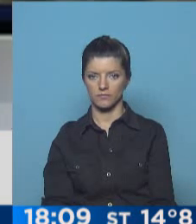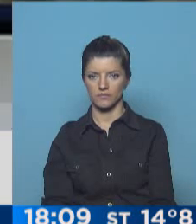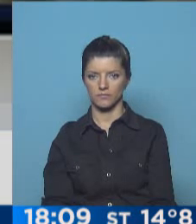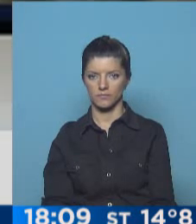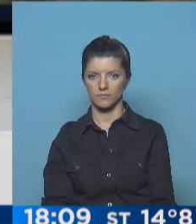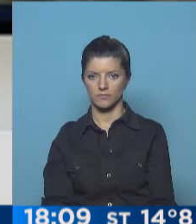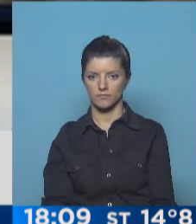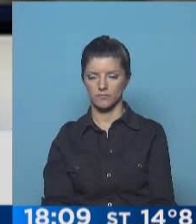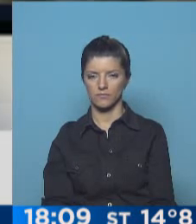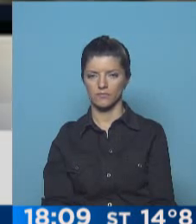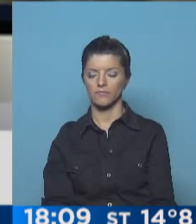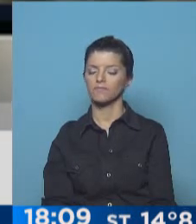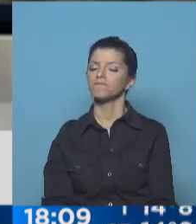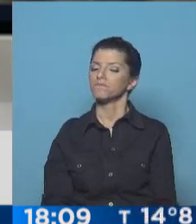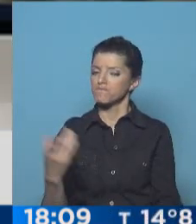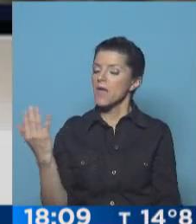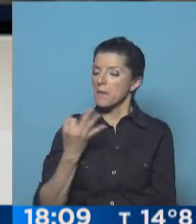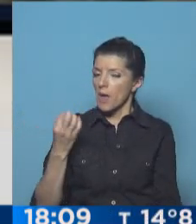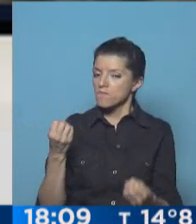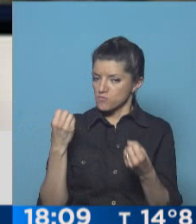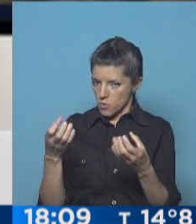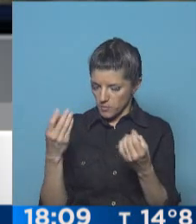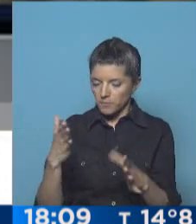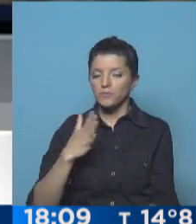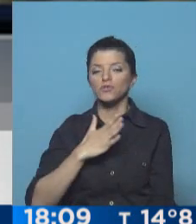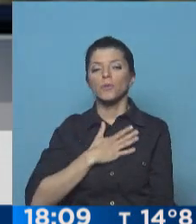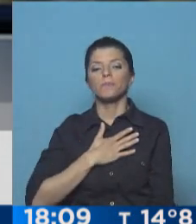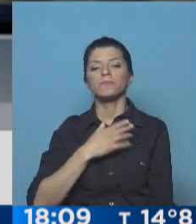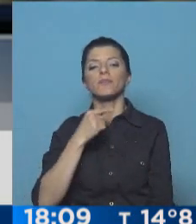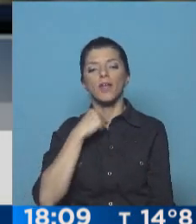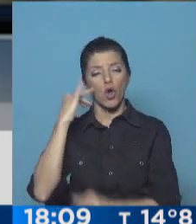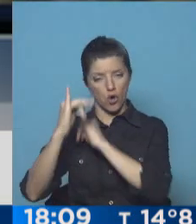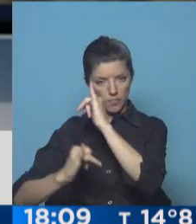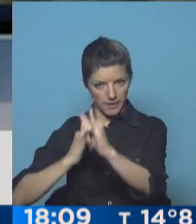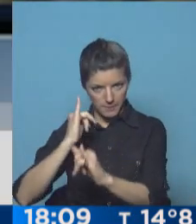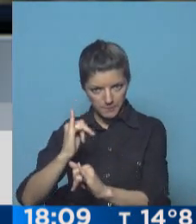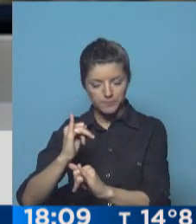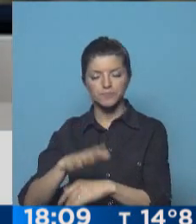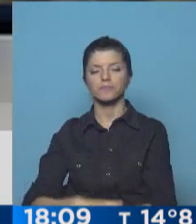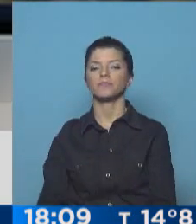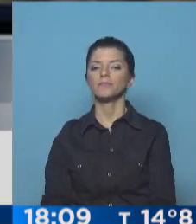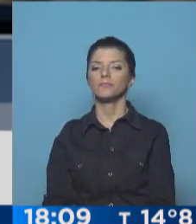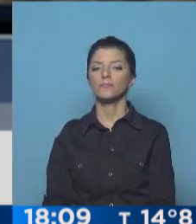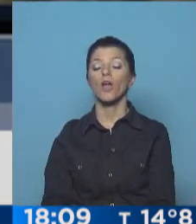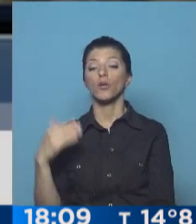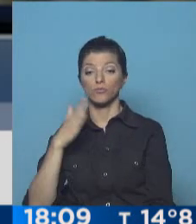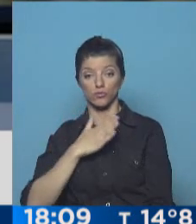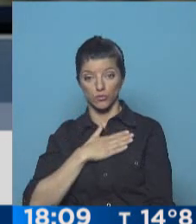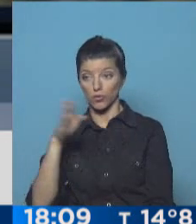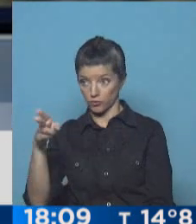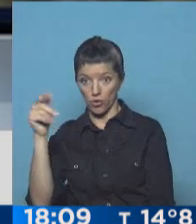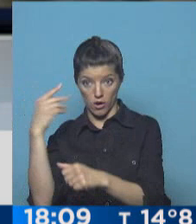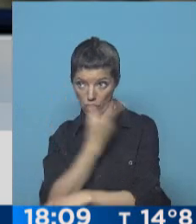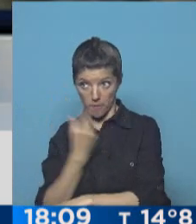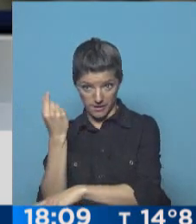Porque yo quiero contarles que hemos recorrido junto al gobernador en helicóptero,